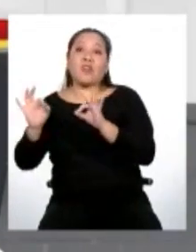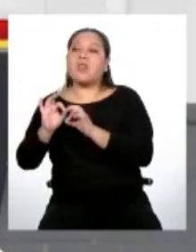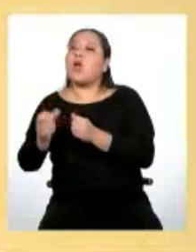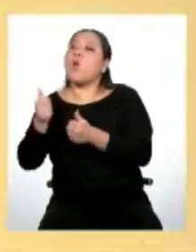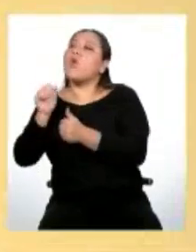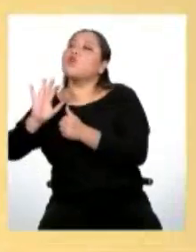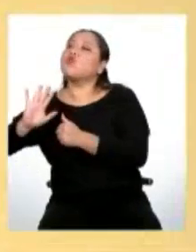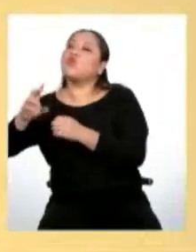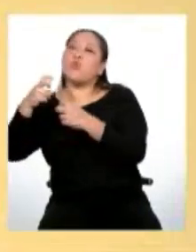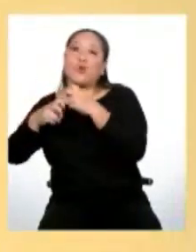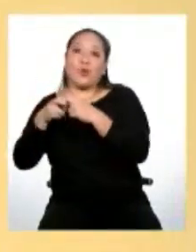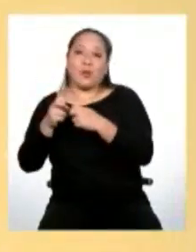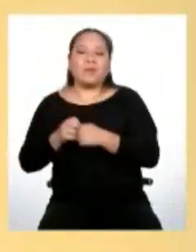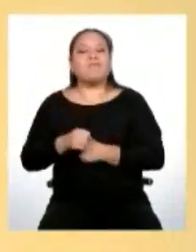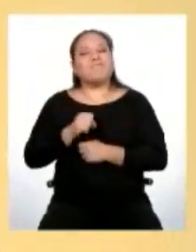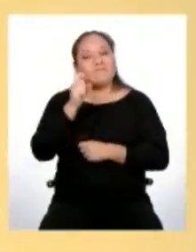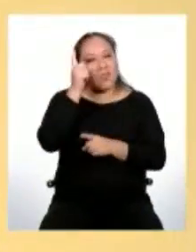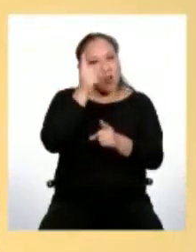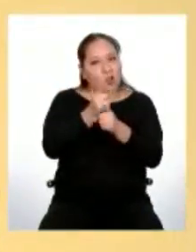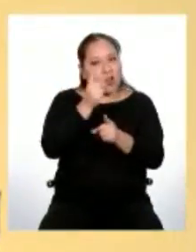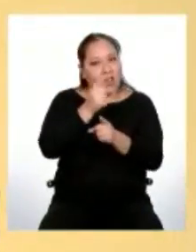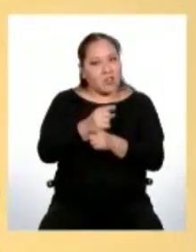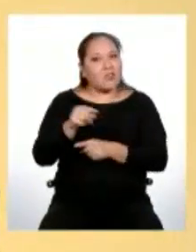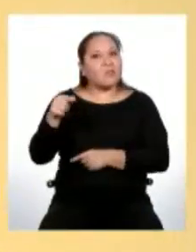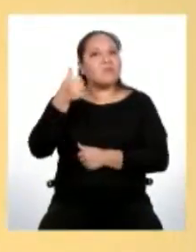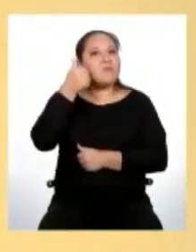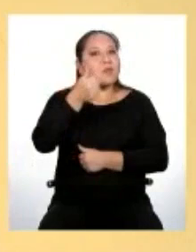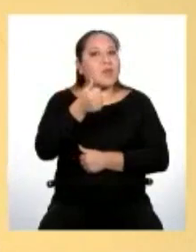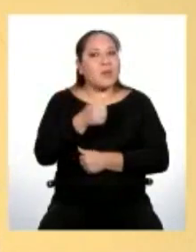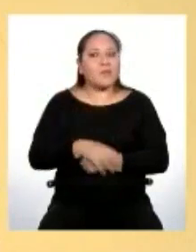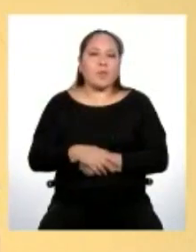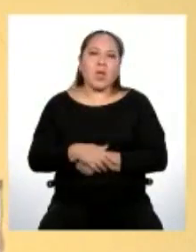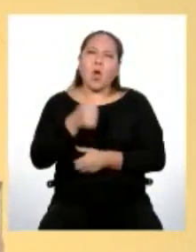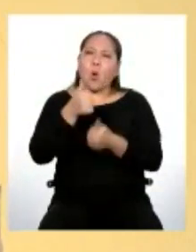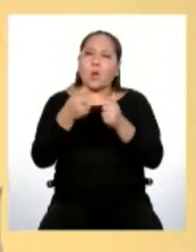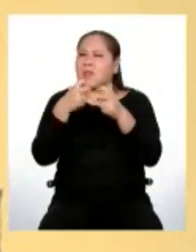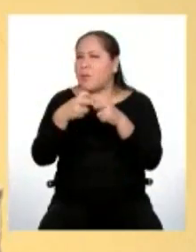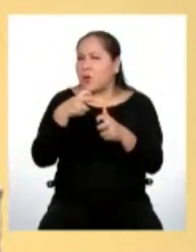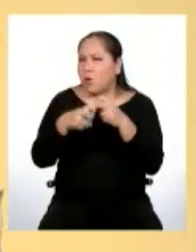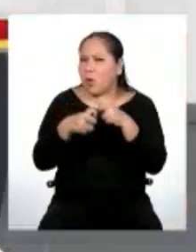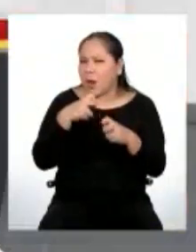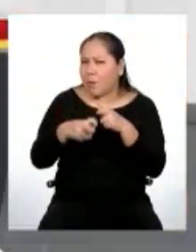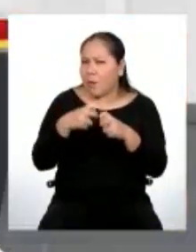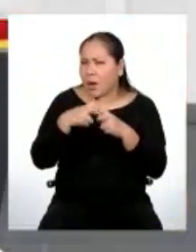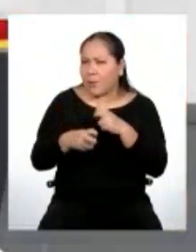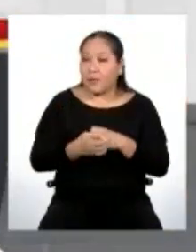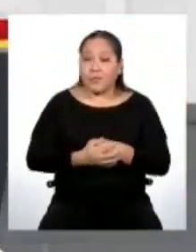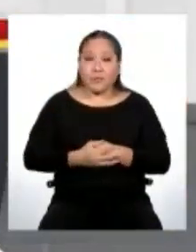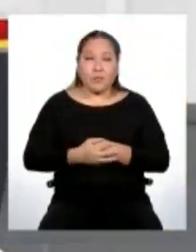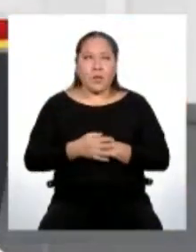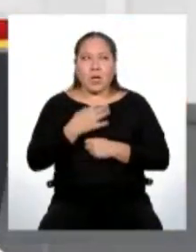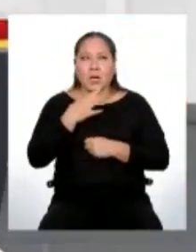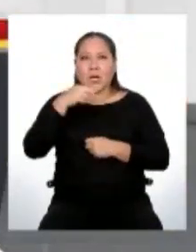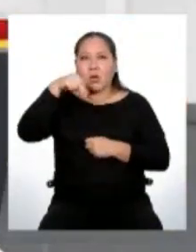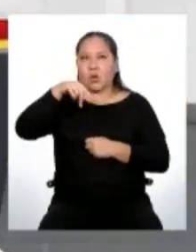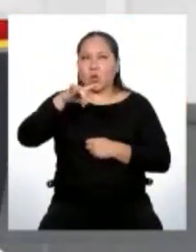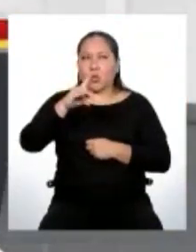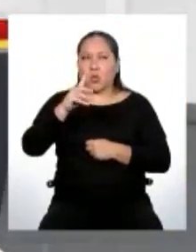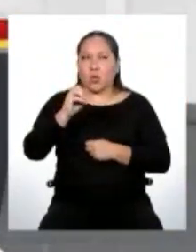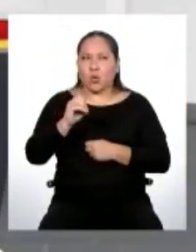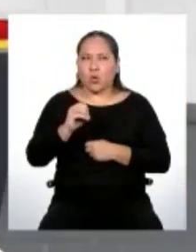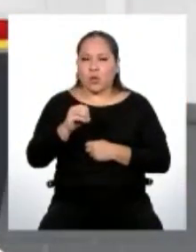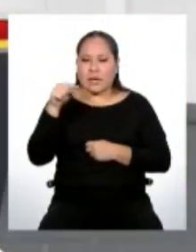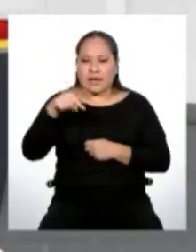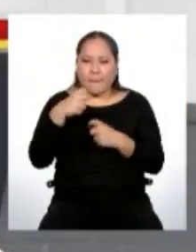aqueja. Exactamente, muy bien dicho. ¿Y qué momento sería el nudo? El nudo es el momento